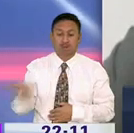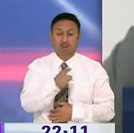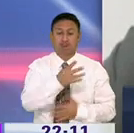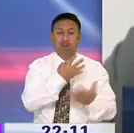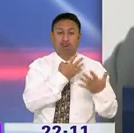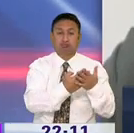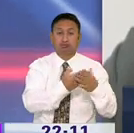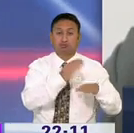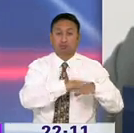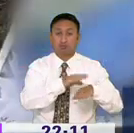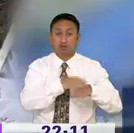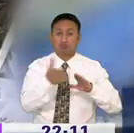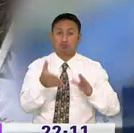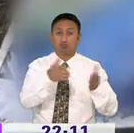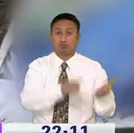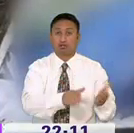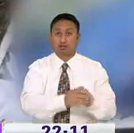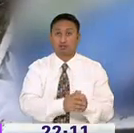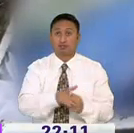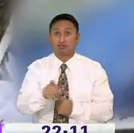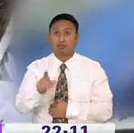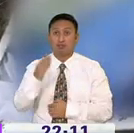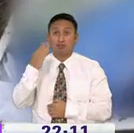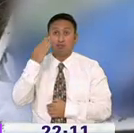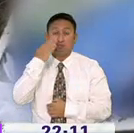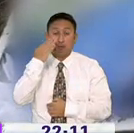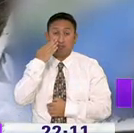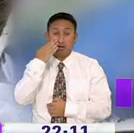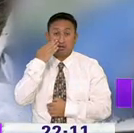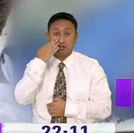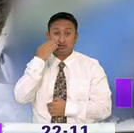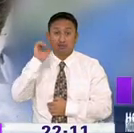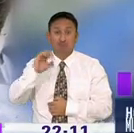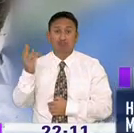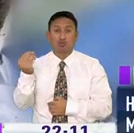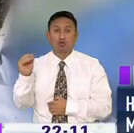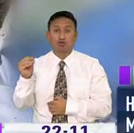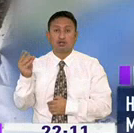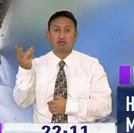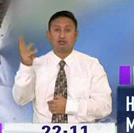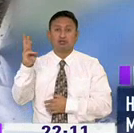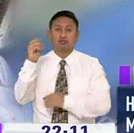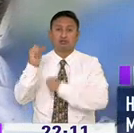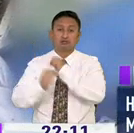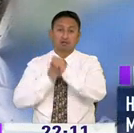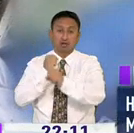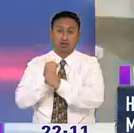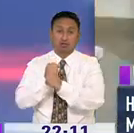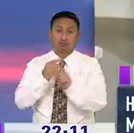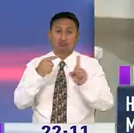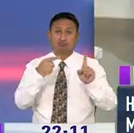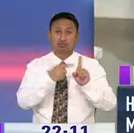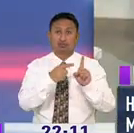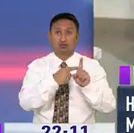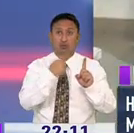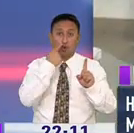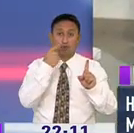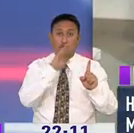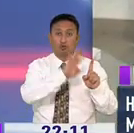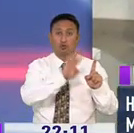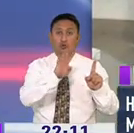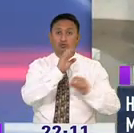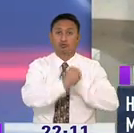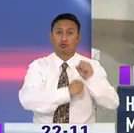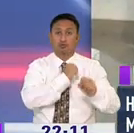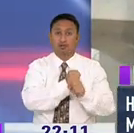el delito de asesinato. La madre biológica de Eloy Occiso es una adolescente de 16 años y el detenido, un hombre de